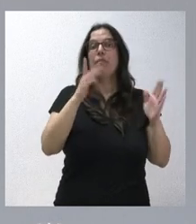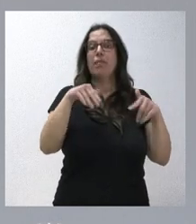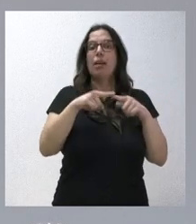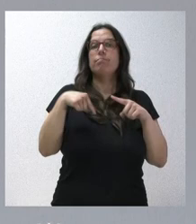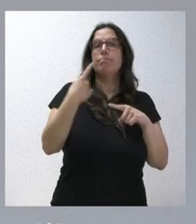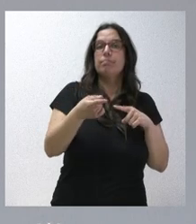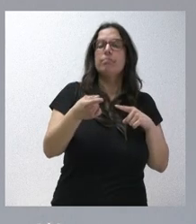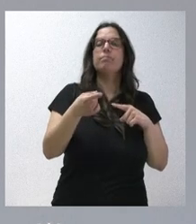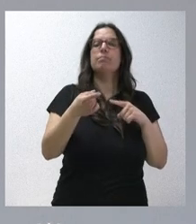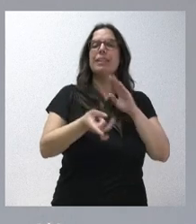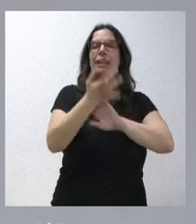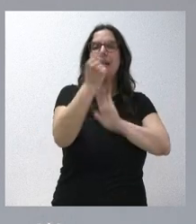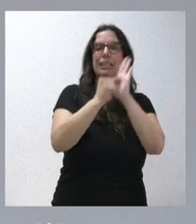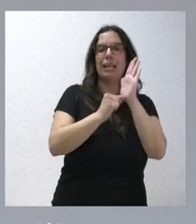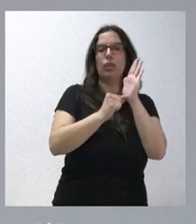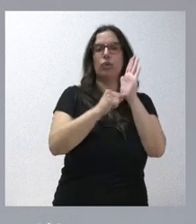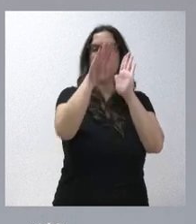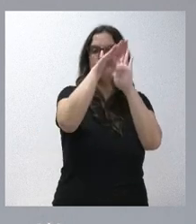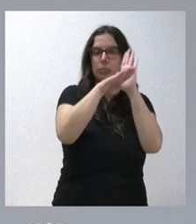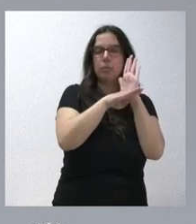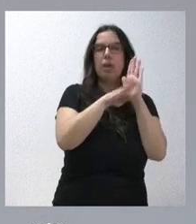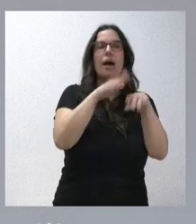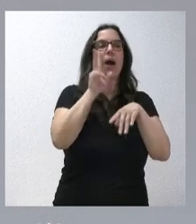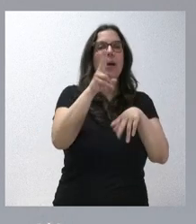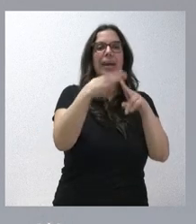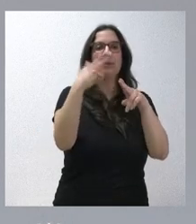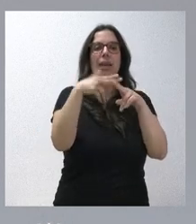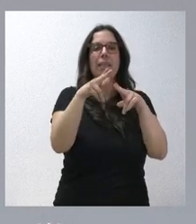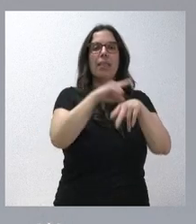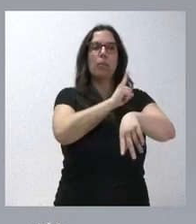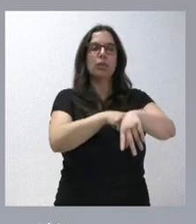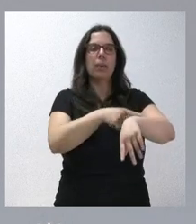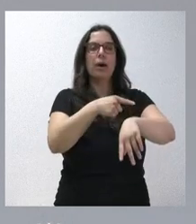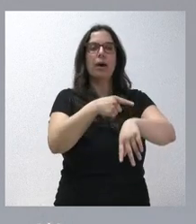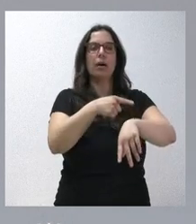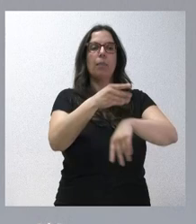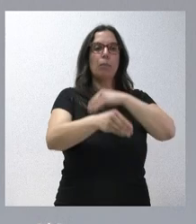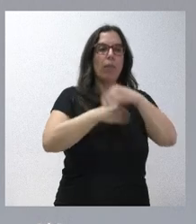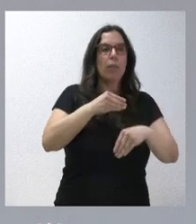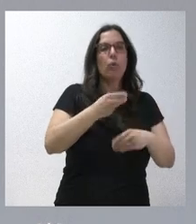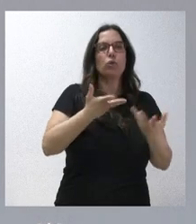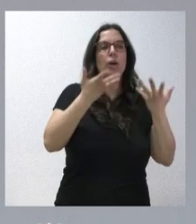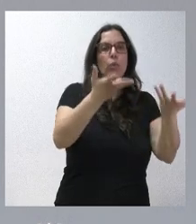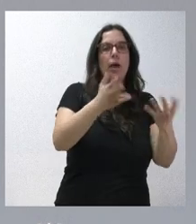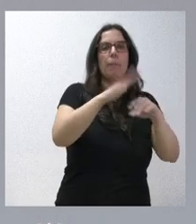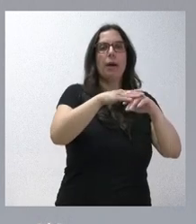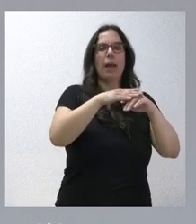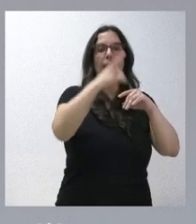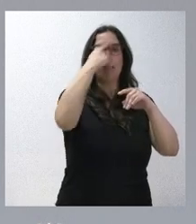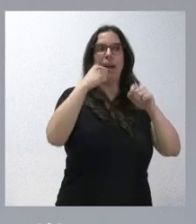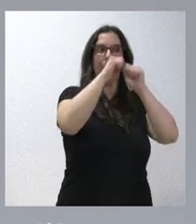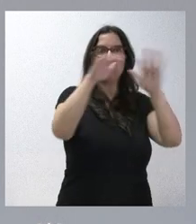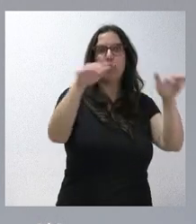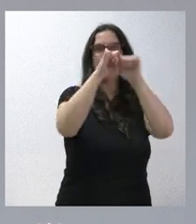de criterios y pautas para ver a Qué actividades deportivas podemos o debemos ayudar en el fomento de esa imagen